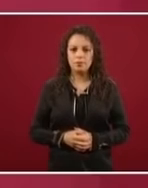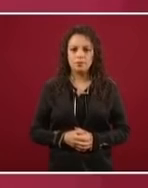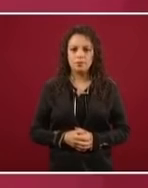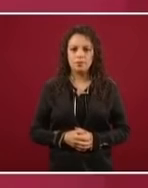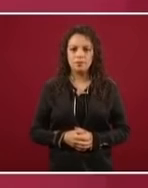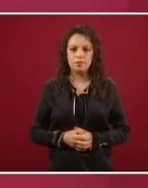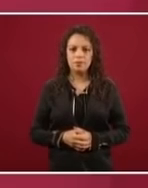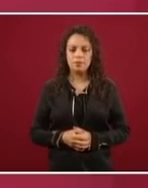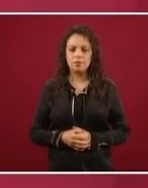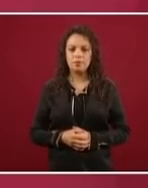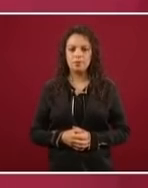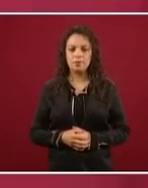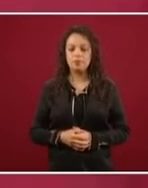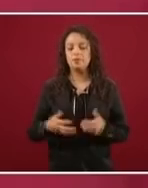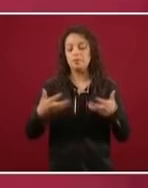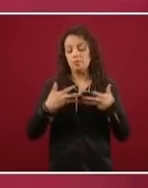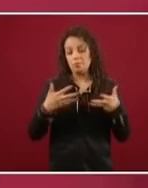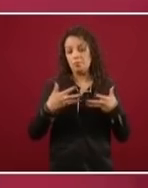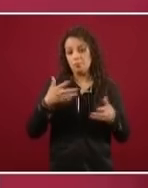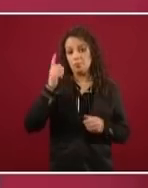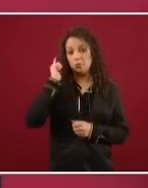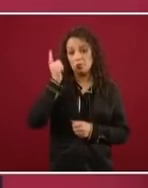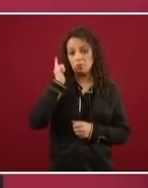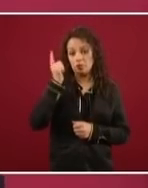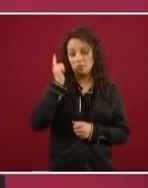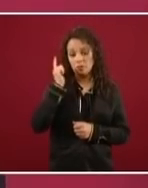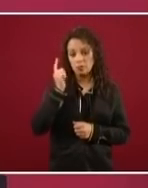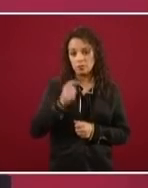tengan e